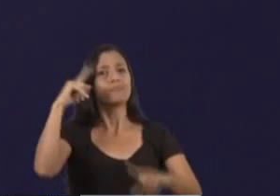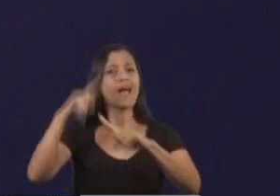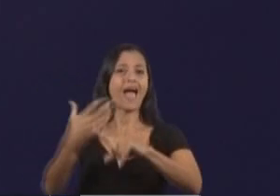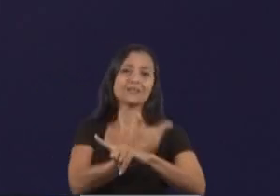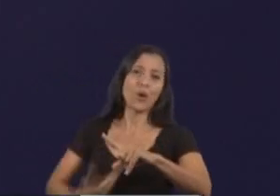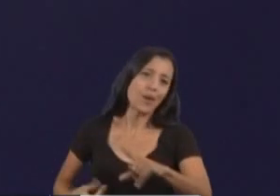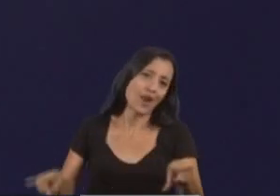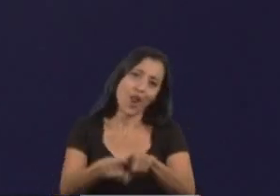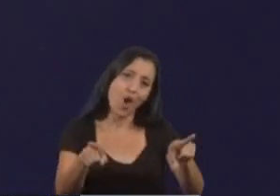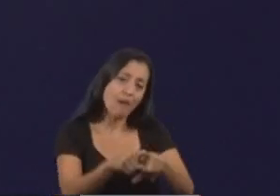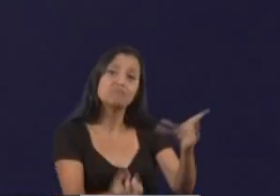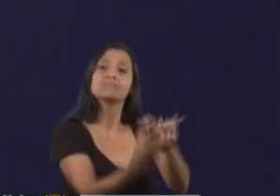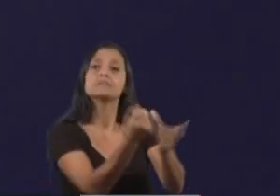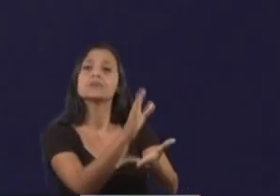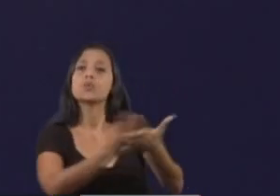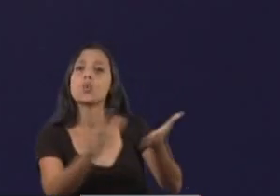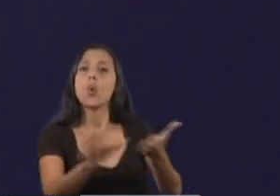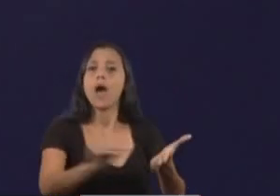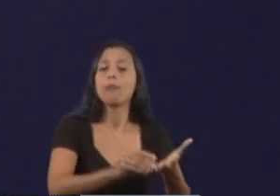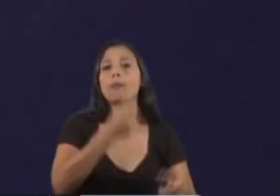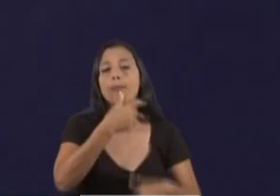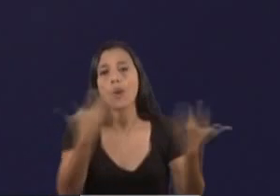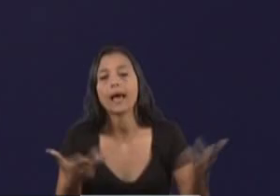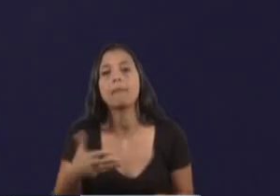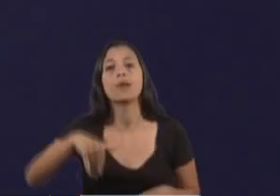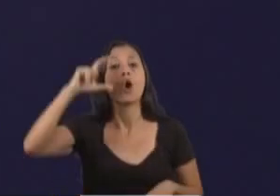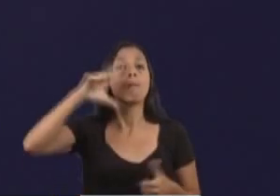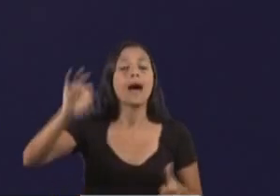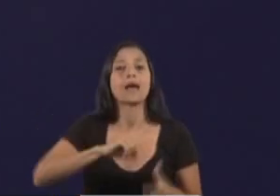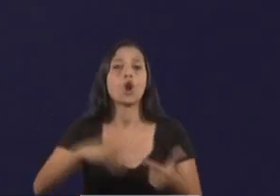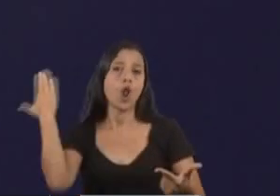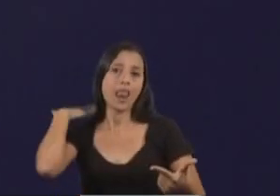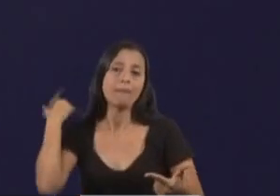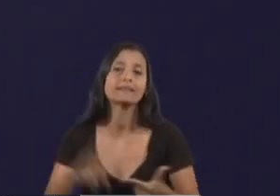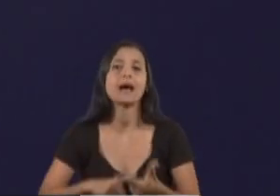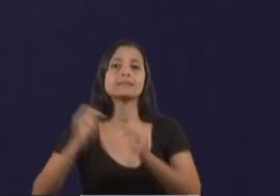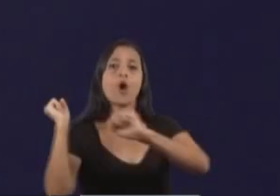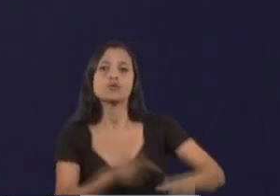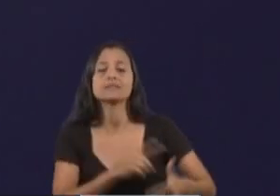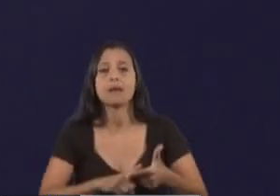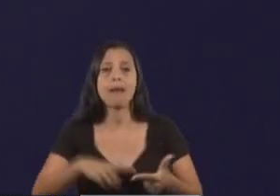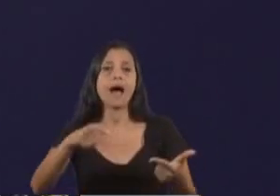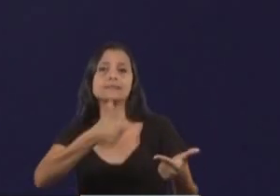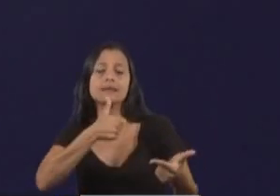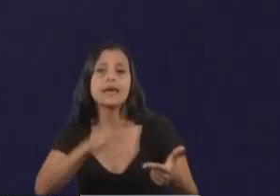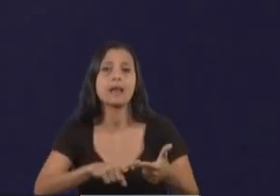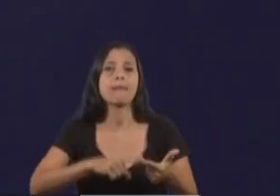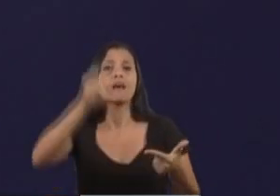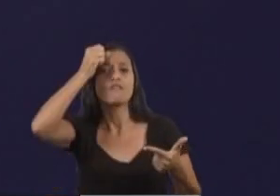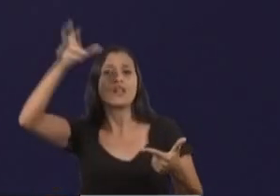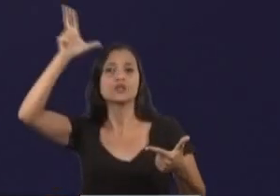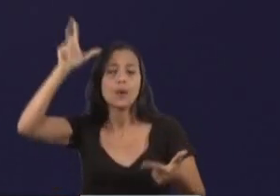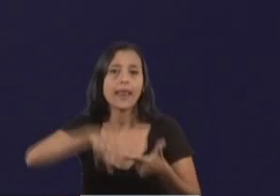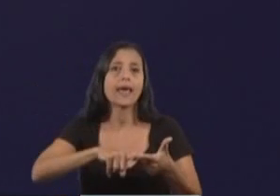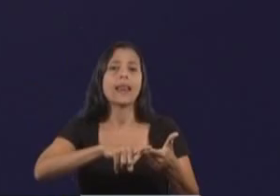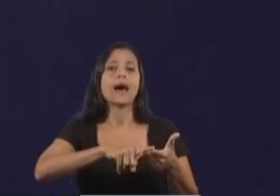el gobierno anterior, como la de Hurlingham, la de Merlo, la de La Matanza, la de José Cepaz, la de Quilmes, la de Florencio Varela y